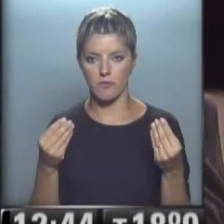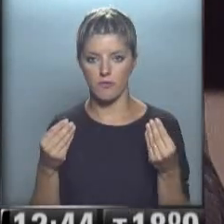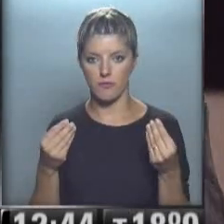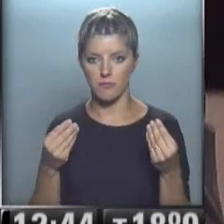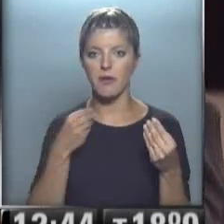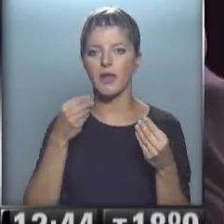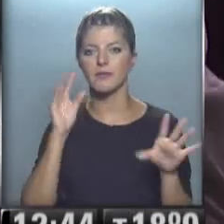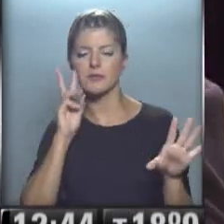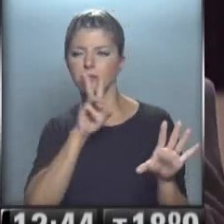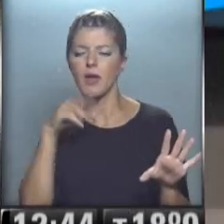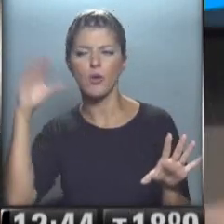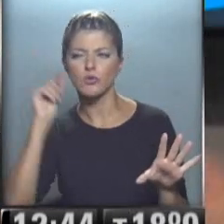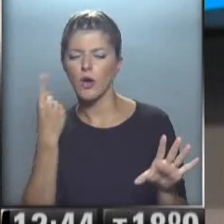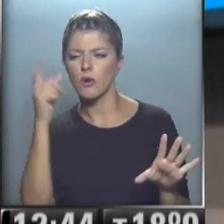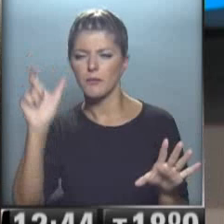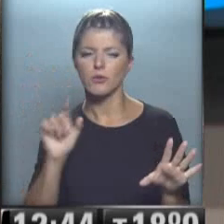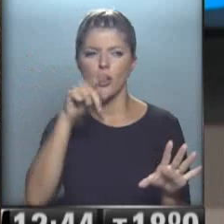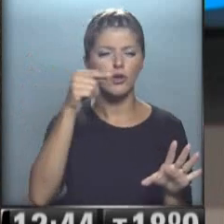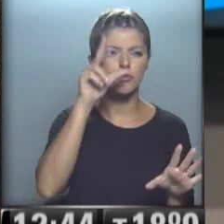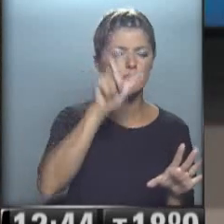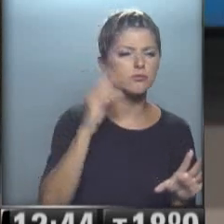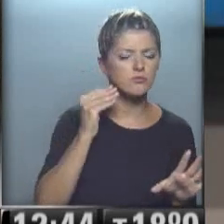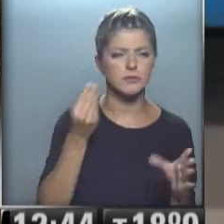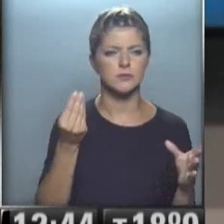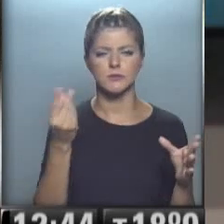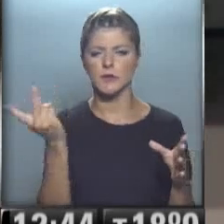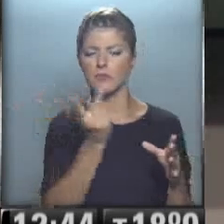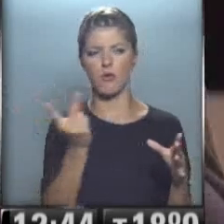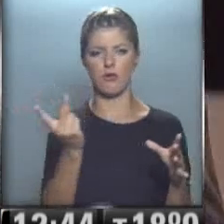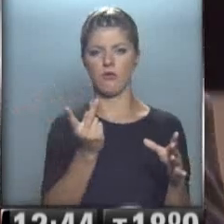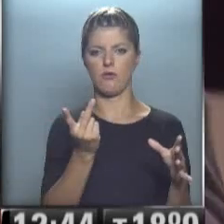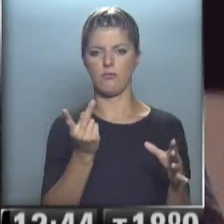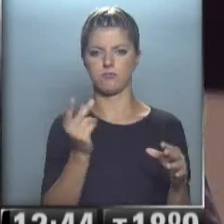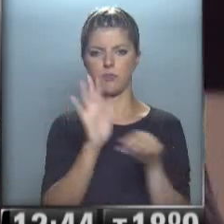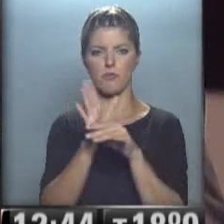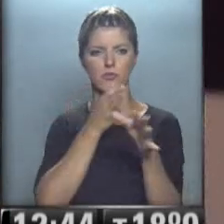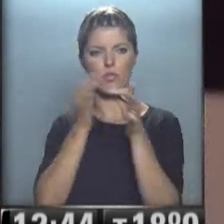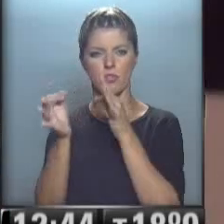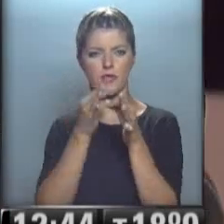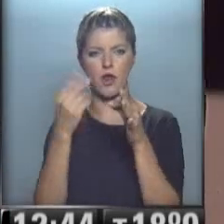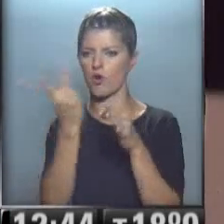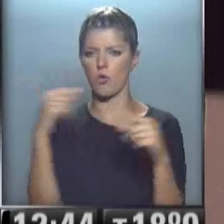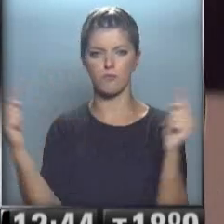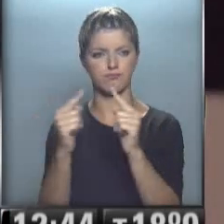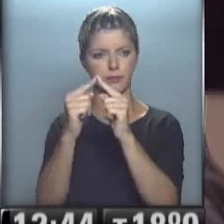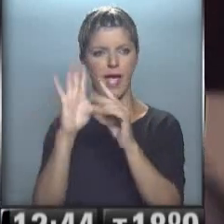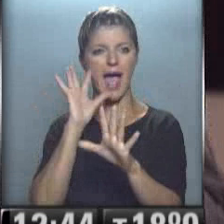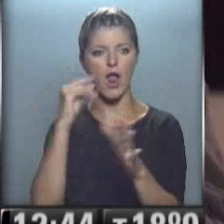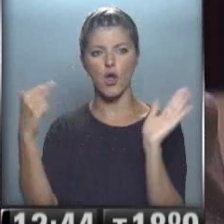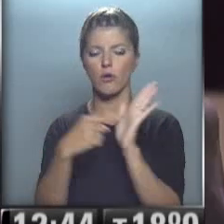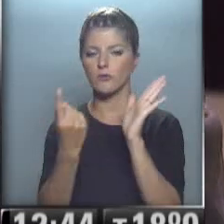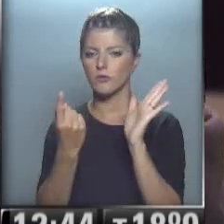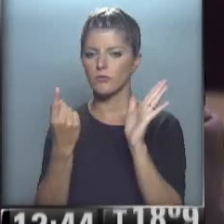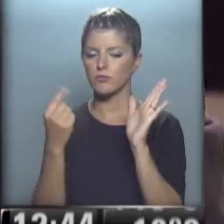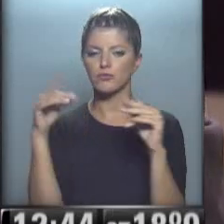parcialmente un discurso de un lado del otro Cuando sabes que no hay ni siquiera un un debate com sobre los mismos temas